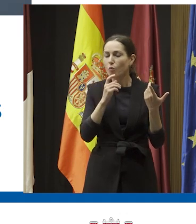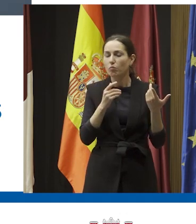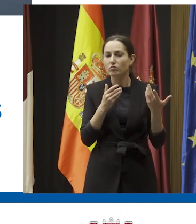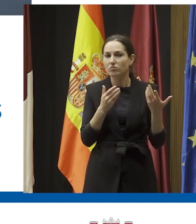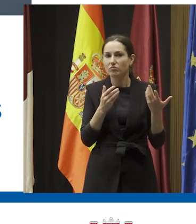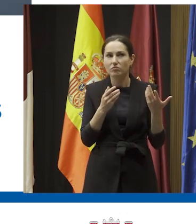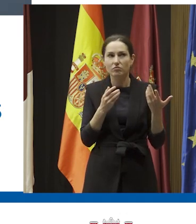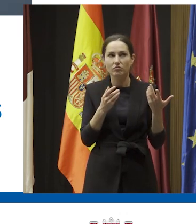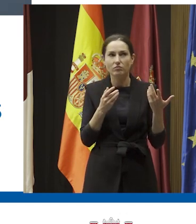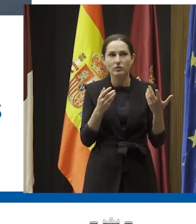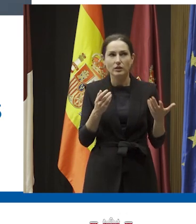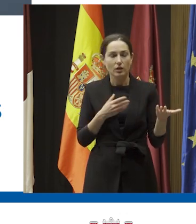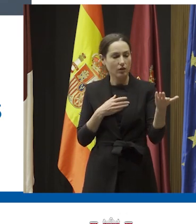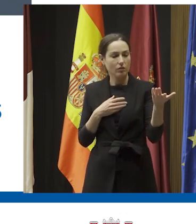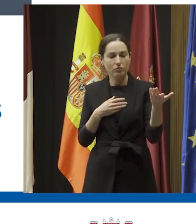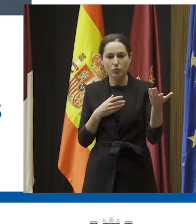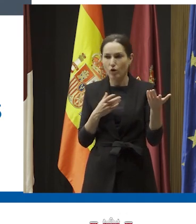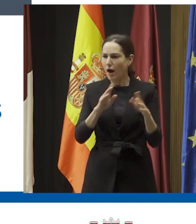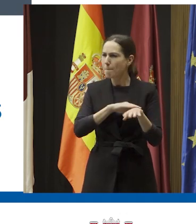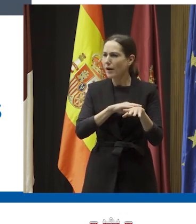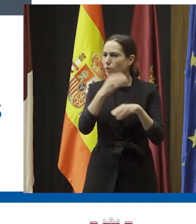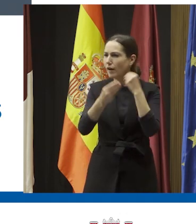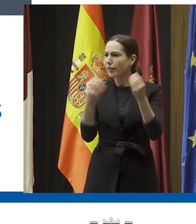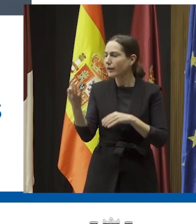pidiendo. ¿Ven qué hace con la mano derecha?